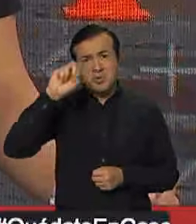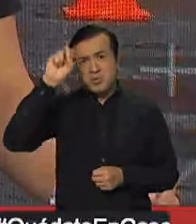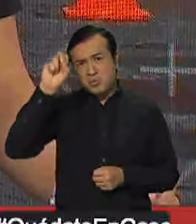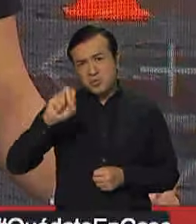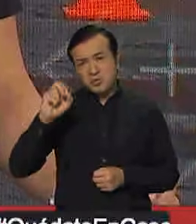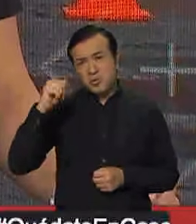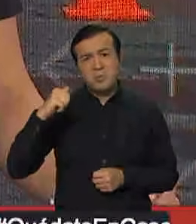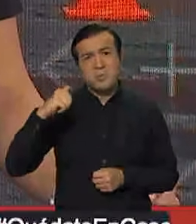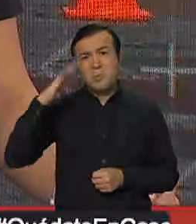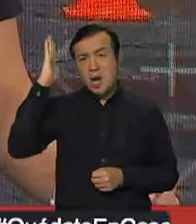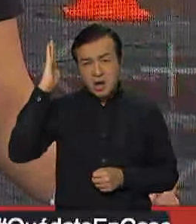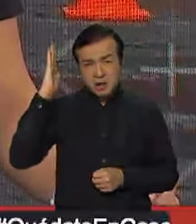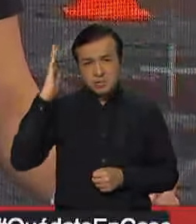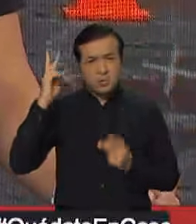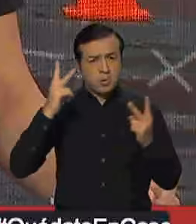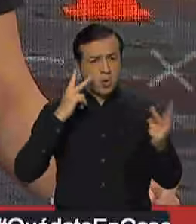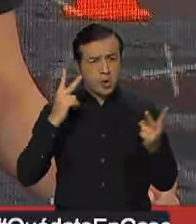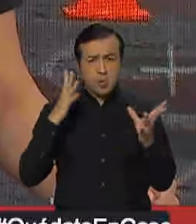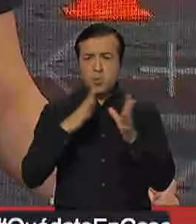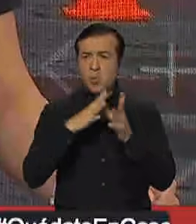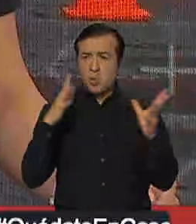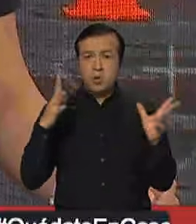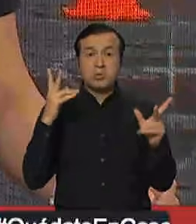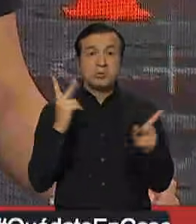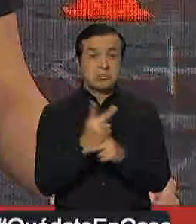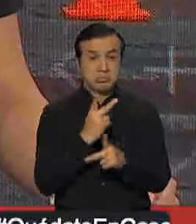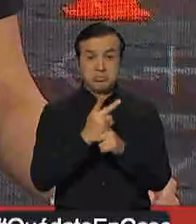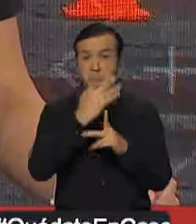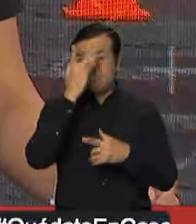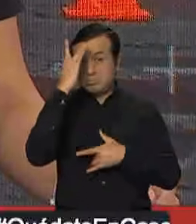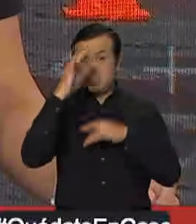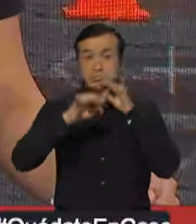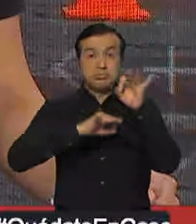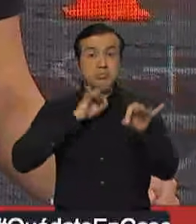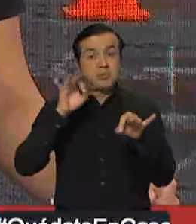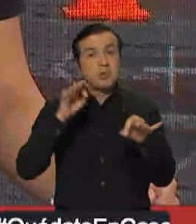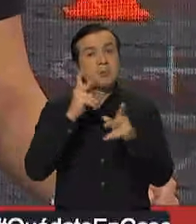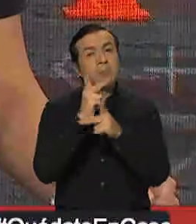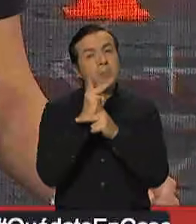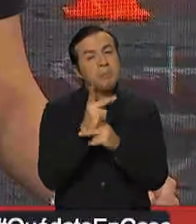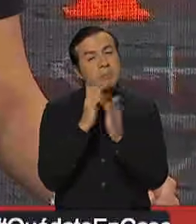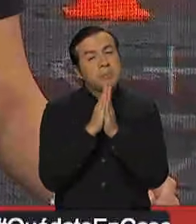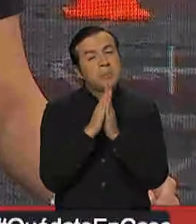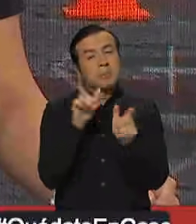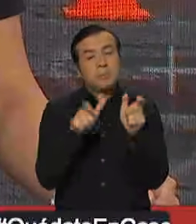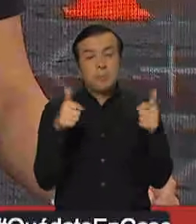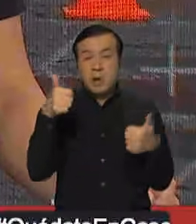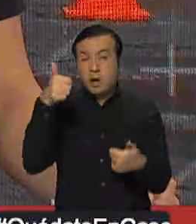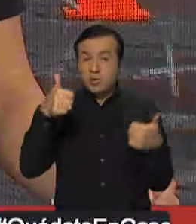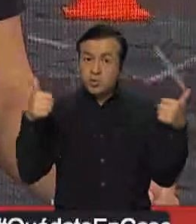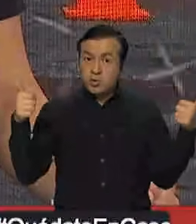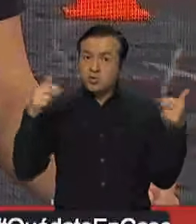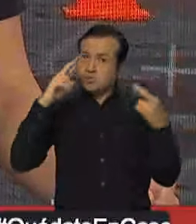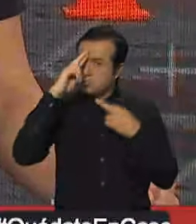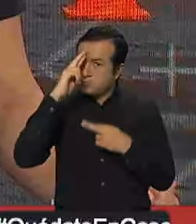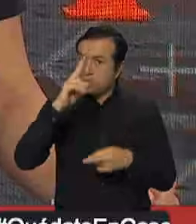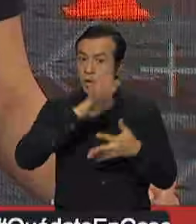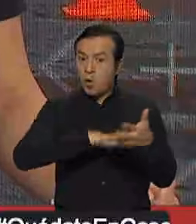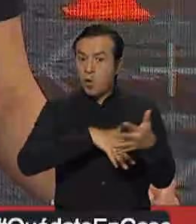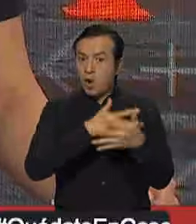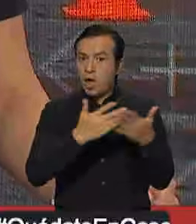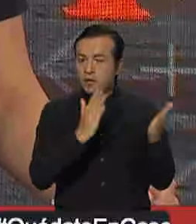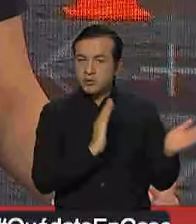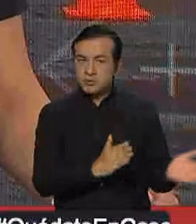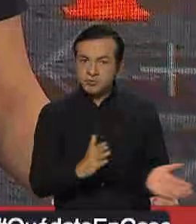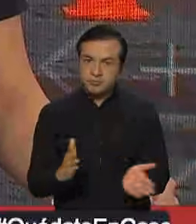medida establecida según la proyección. Aún el riesgo de contagio está latente, por ello el llamado a las autoridades a respetar los horarios de